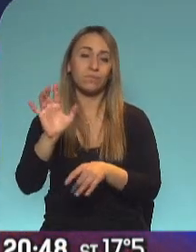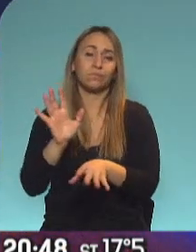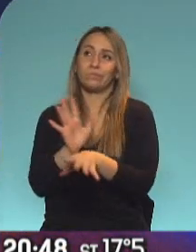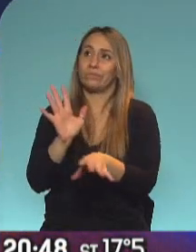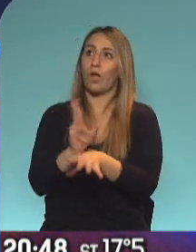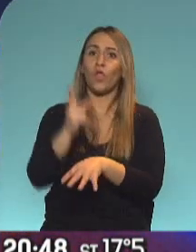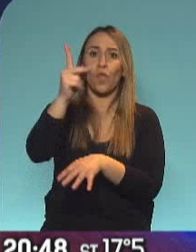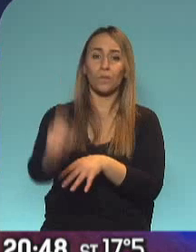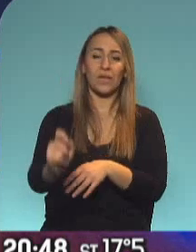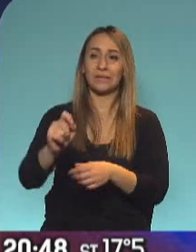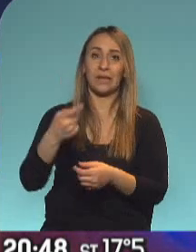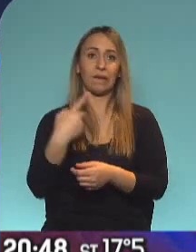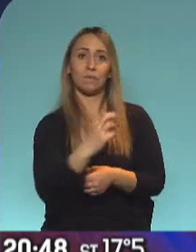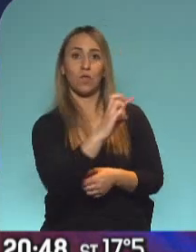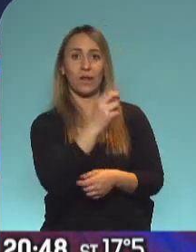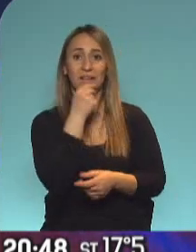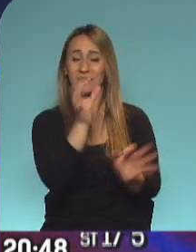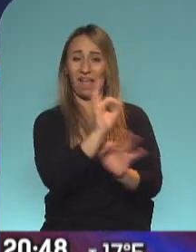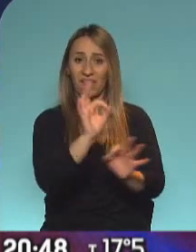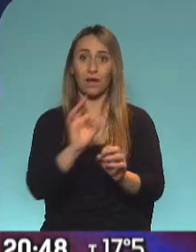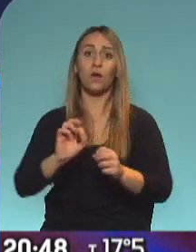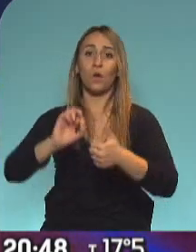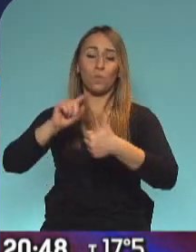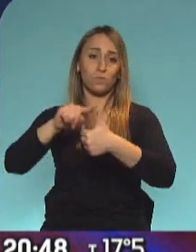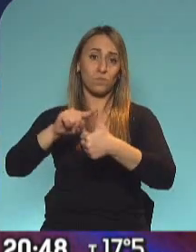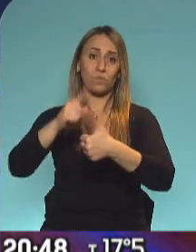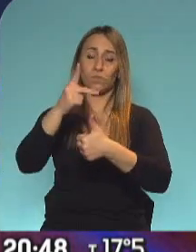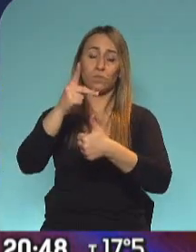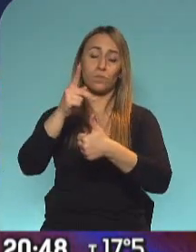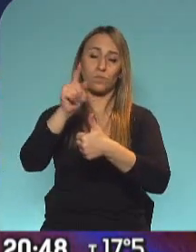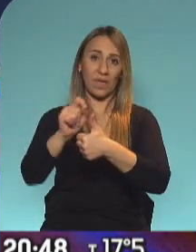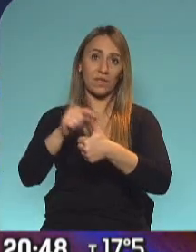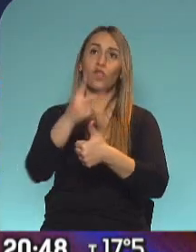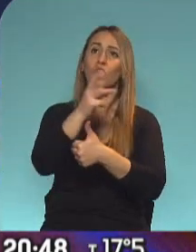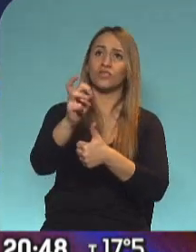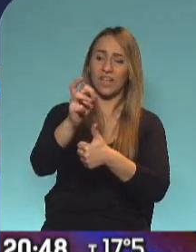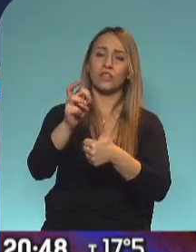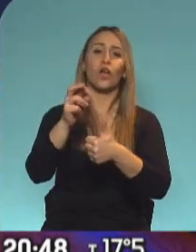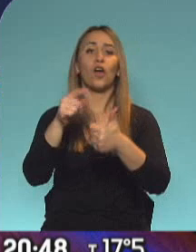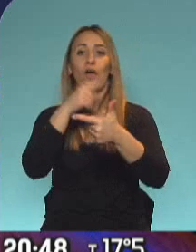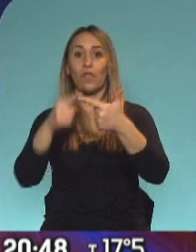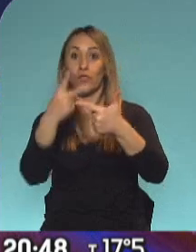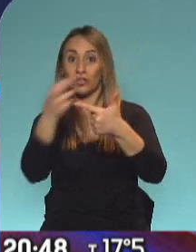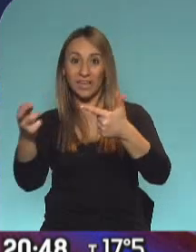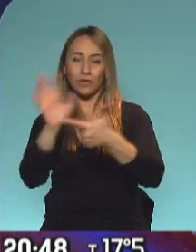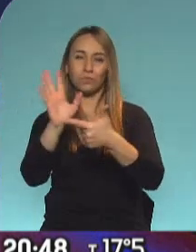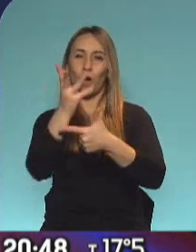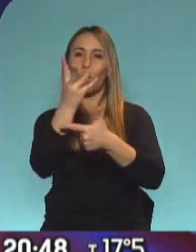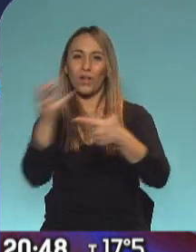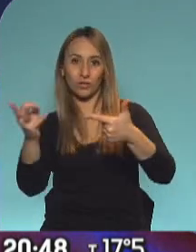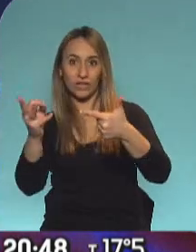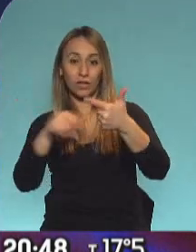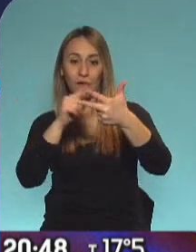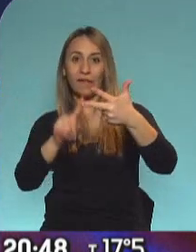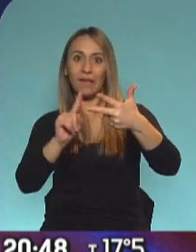a poder comprar y en el tercer mes solamente podrías comprar 100. Claro, porque en el primer mes ocupaste el de 200, en el segundo de 200 y ya en el tercero ocupaste solamente 100.